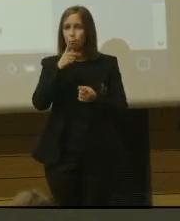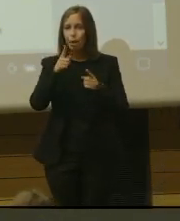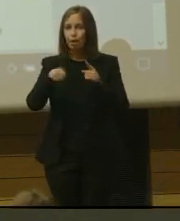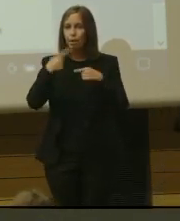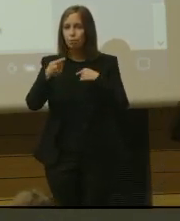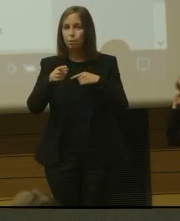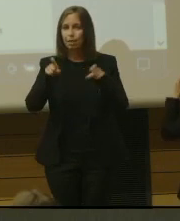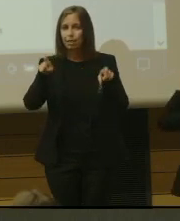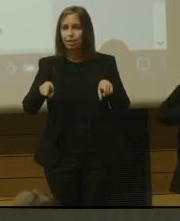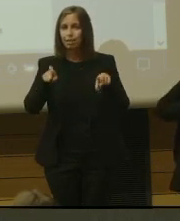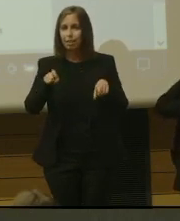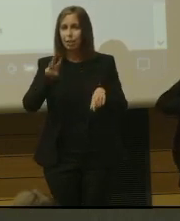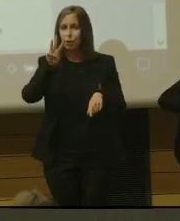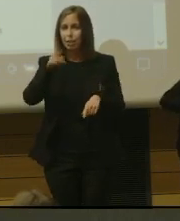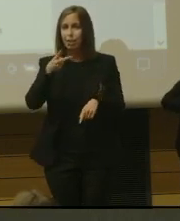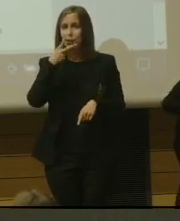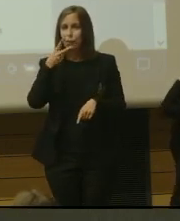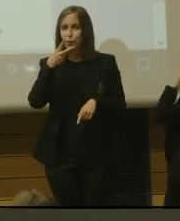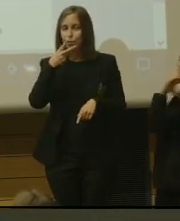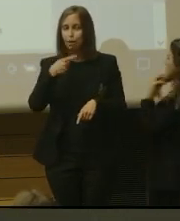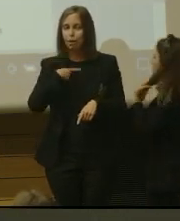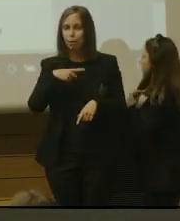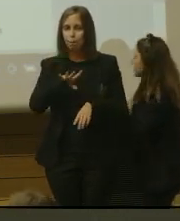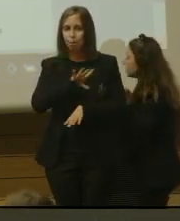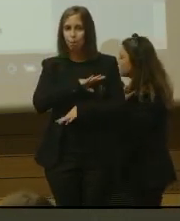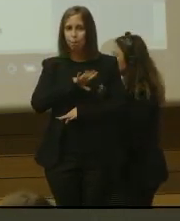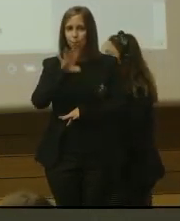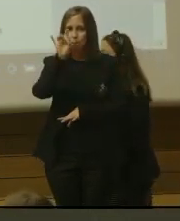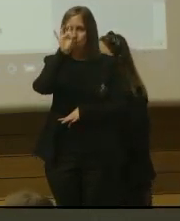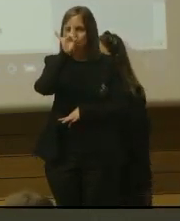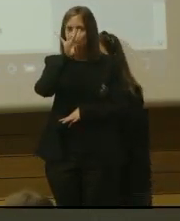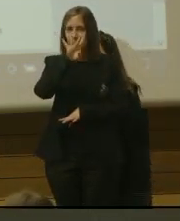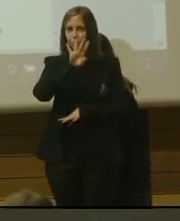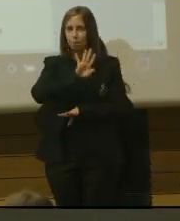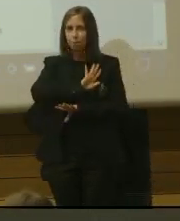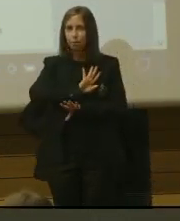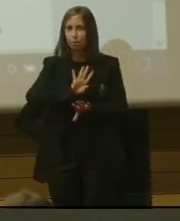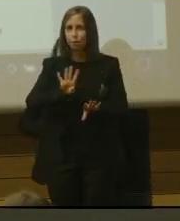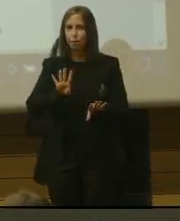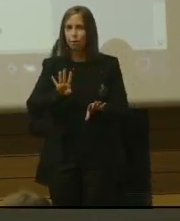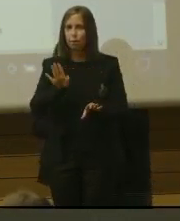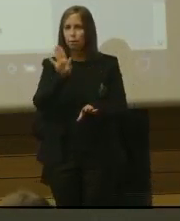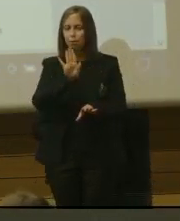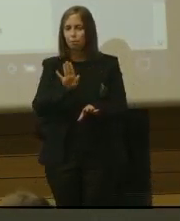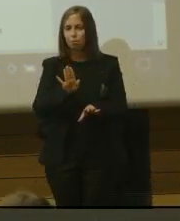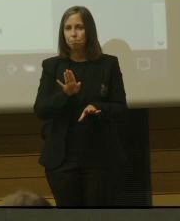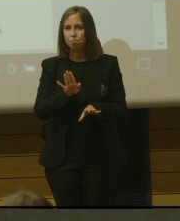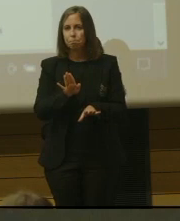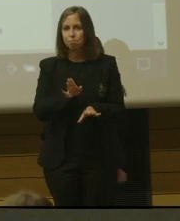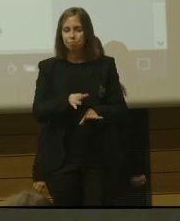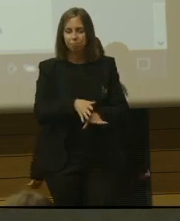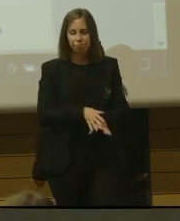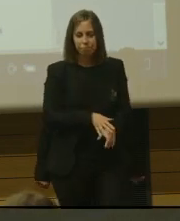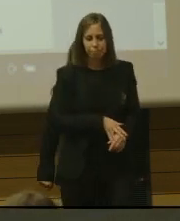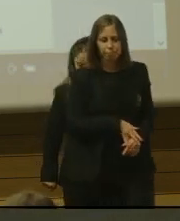en el descanso, sí. 3. Yo me quedé como, dije, jolín, al final, bueno, parece que al final sigue estando como muy normalizado,